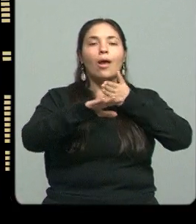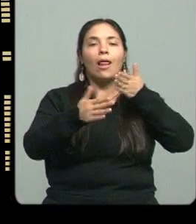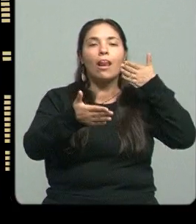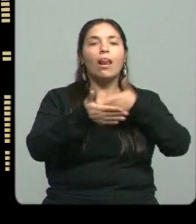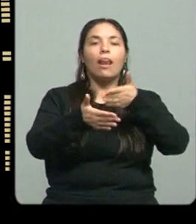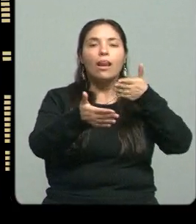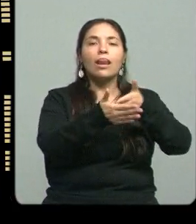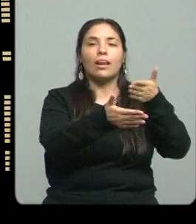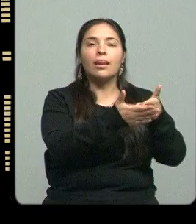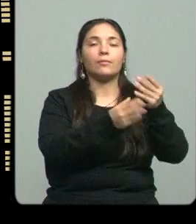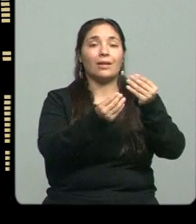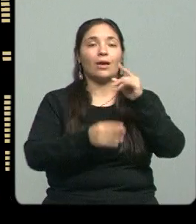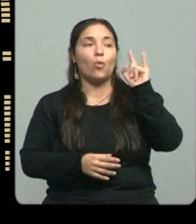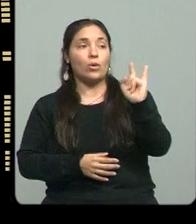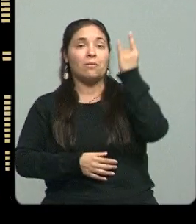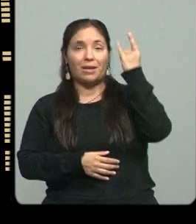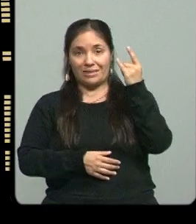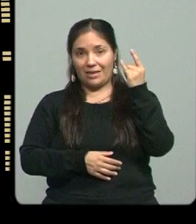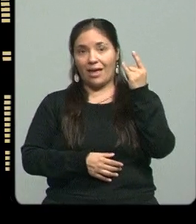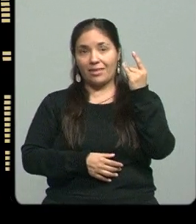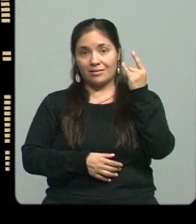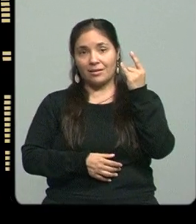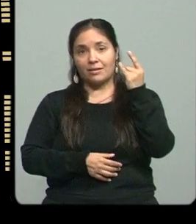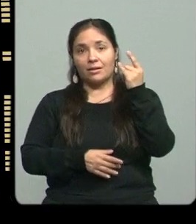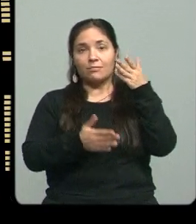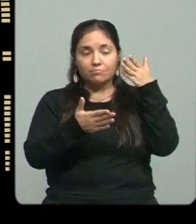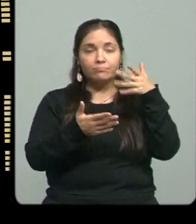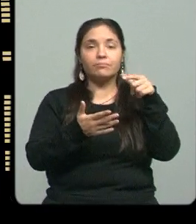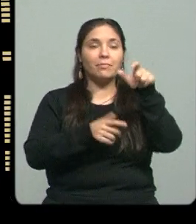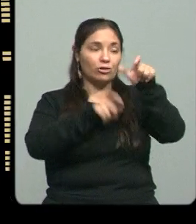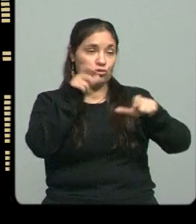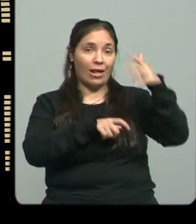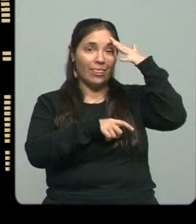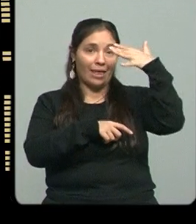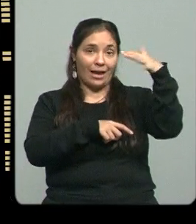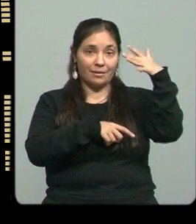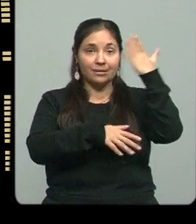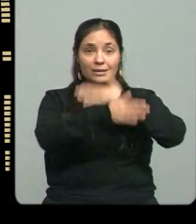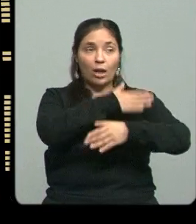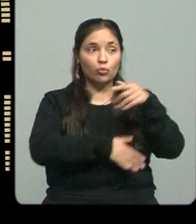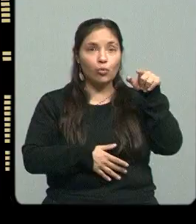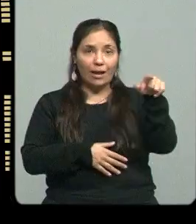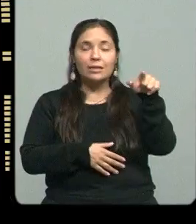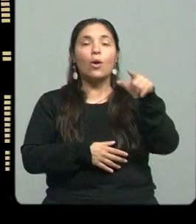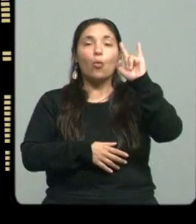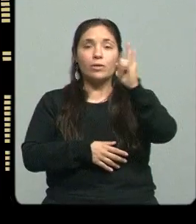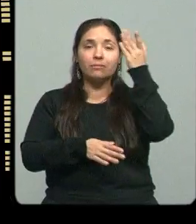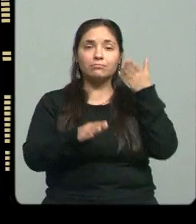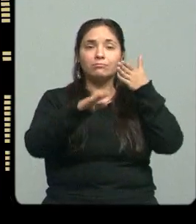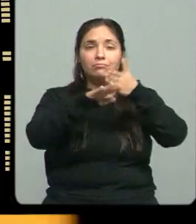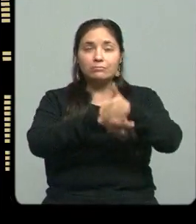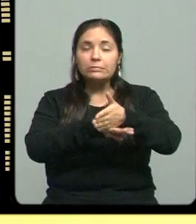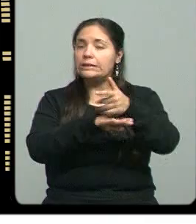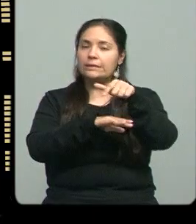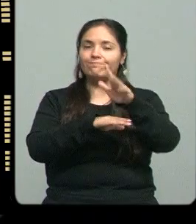la formación universitaria de personas con discapacidad intelectual. Eso es una realidad, también pensando que